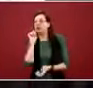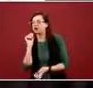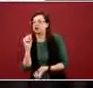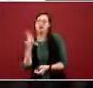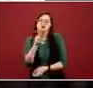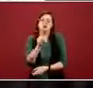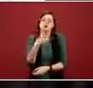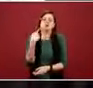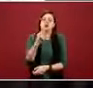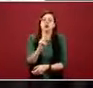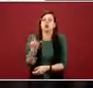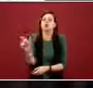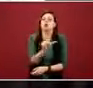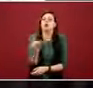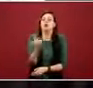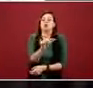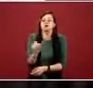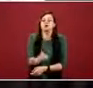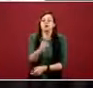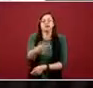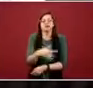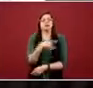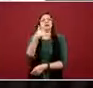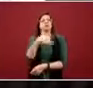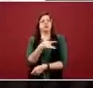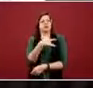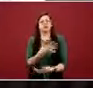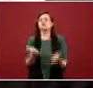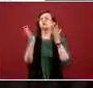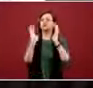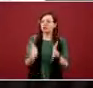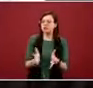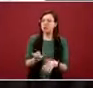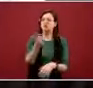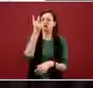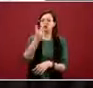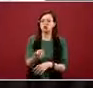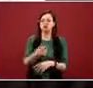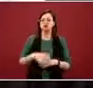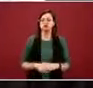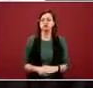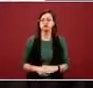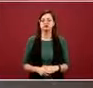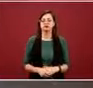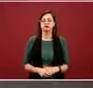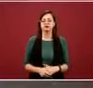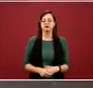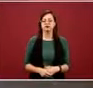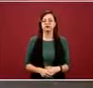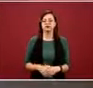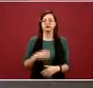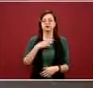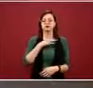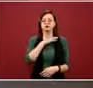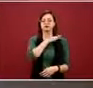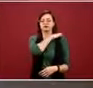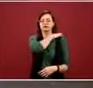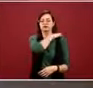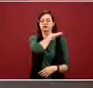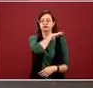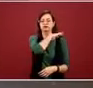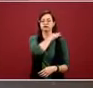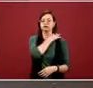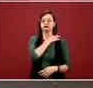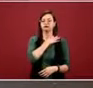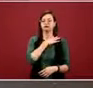serían esos indicadores que a usted le harían anunciar la fase 2 de la contingencia? Gracias. Con mucho gusto. Respecto a las